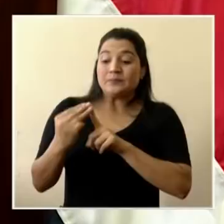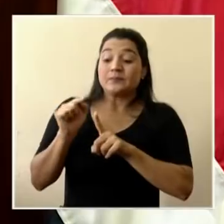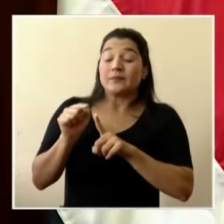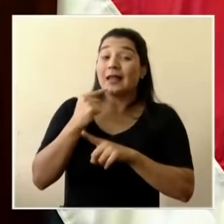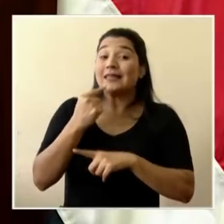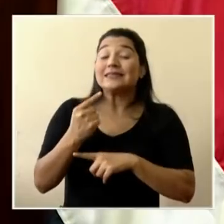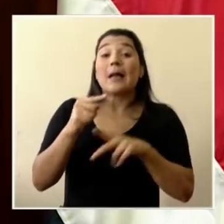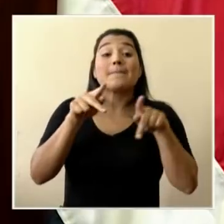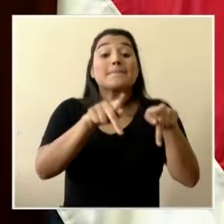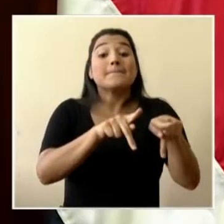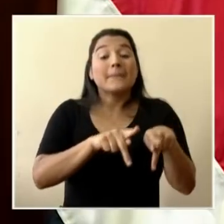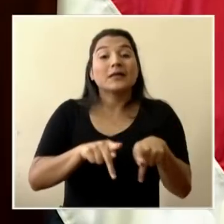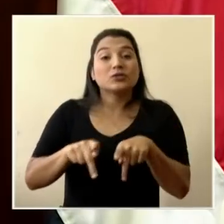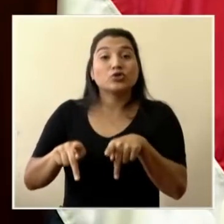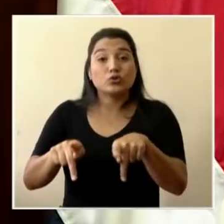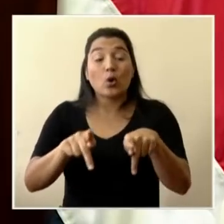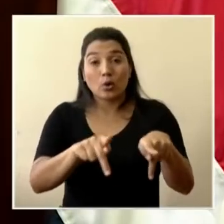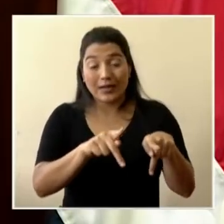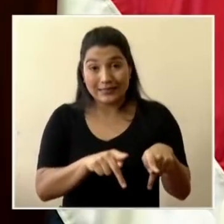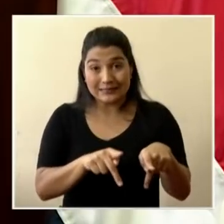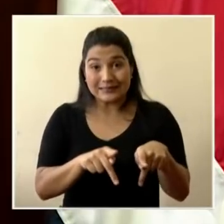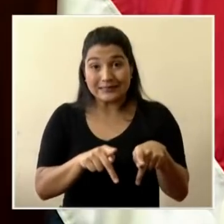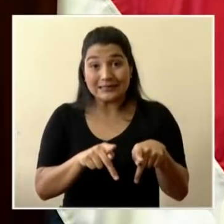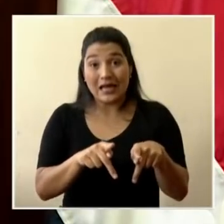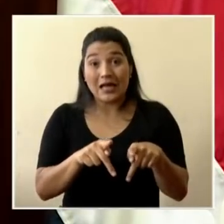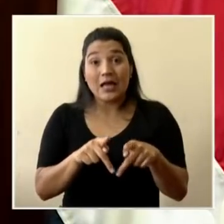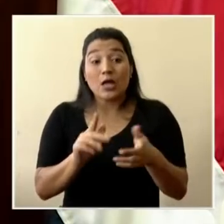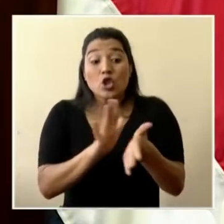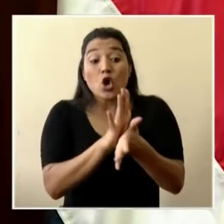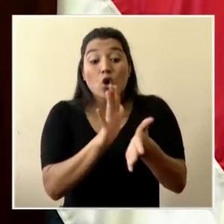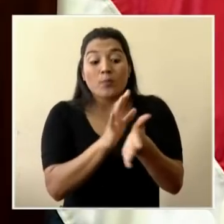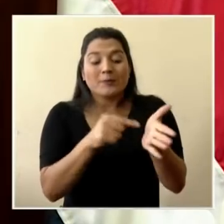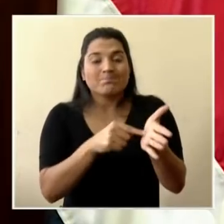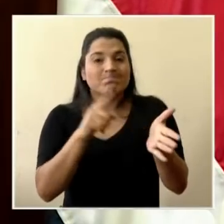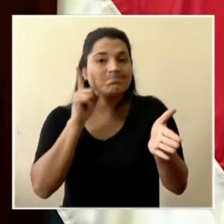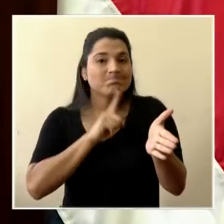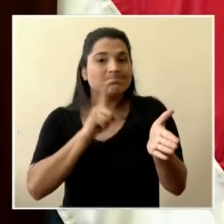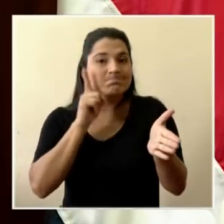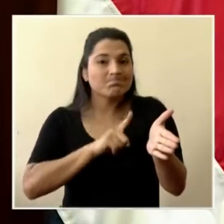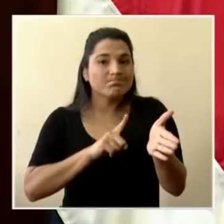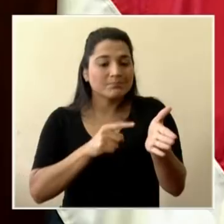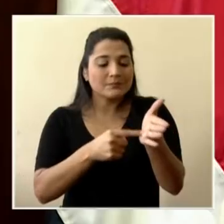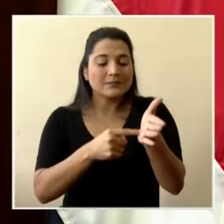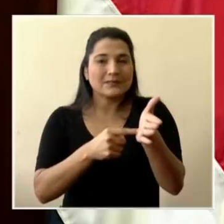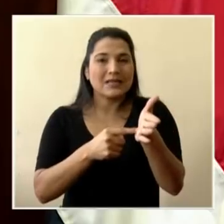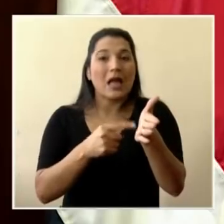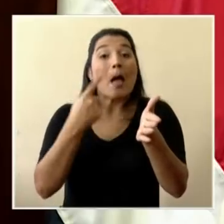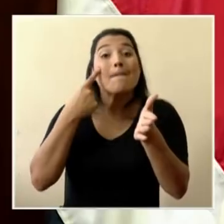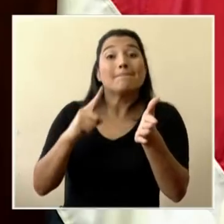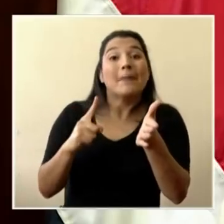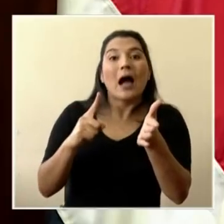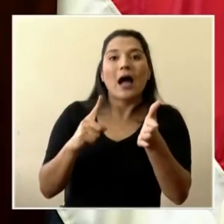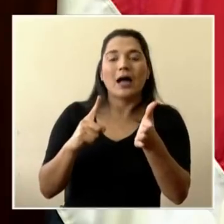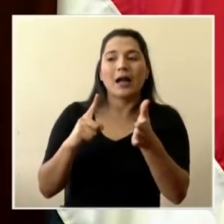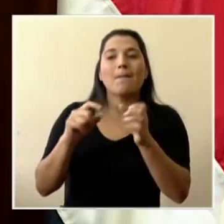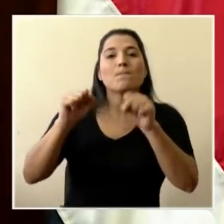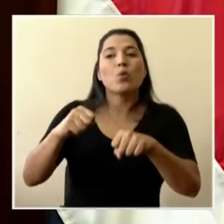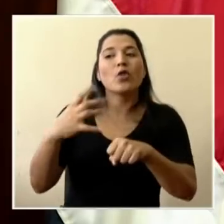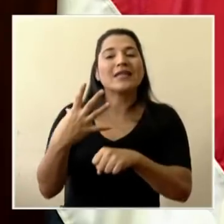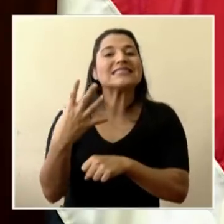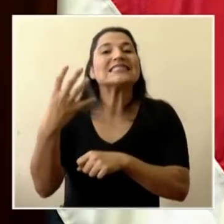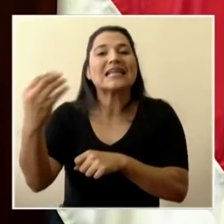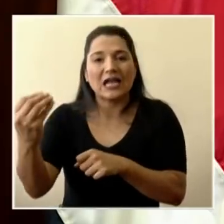hay personas que han estado falsificando documentos para evadir la restricción vehicular. Se dio un caso ayer en el sector de